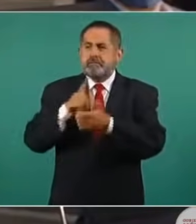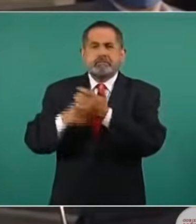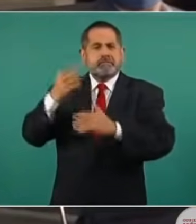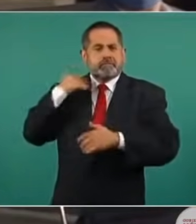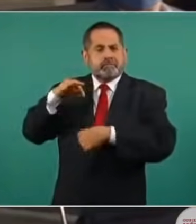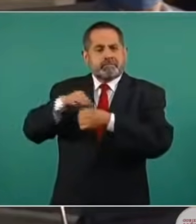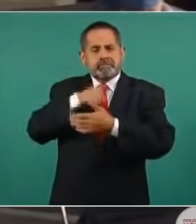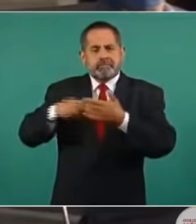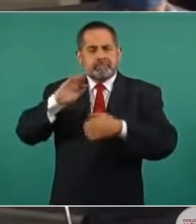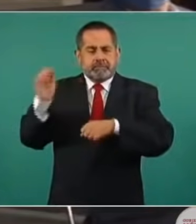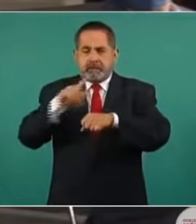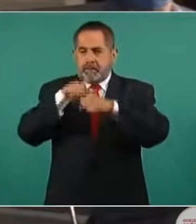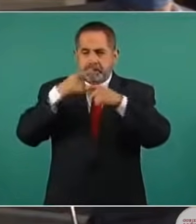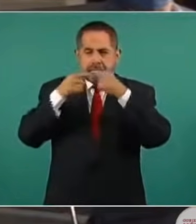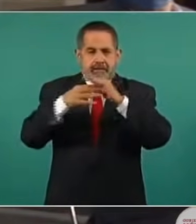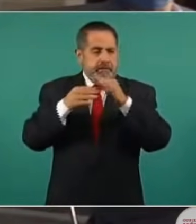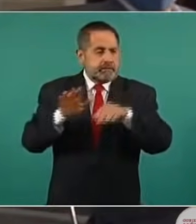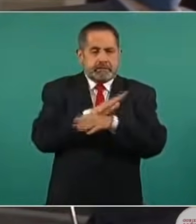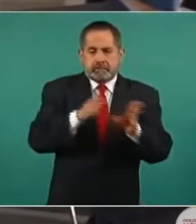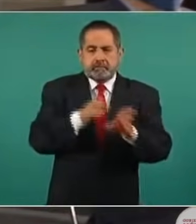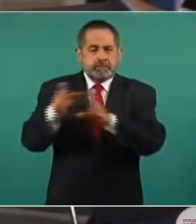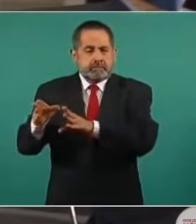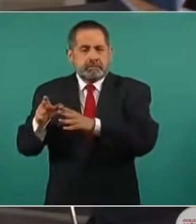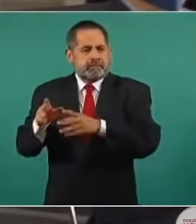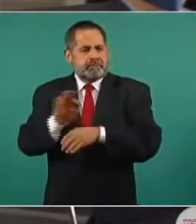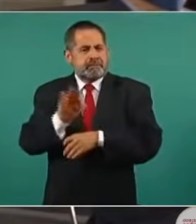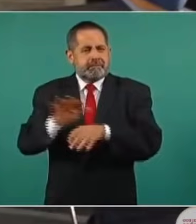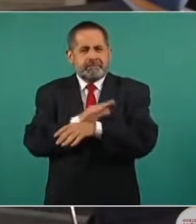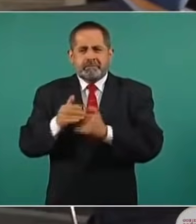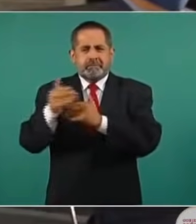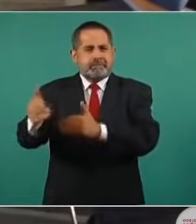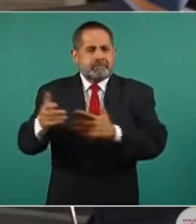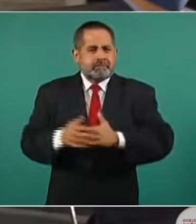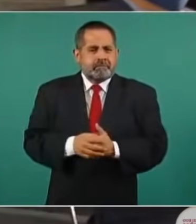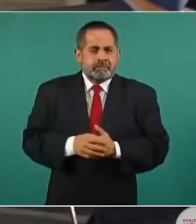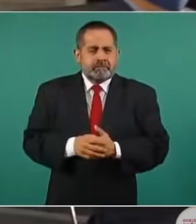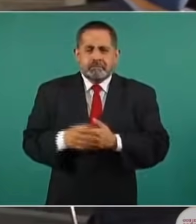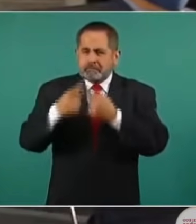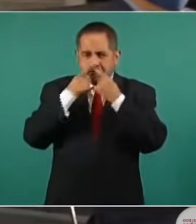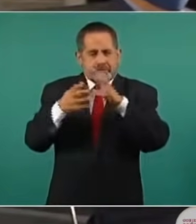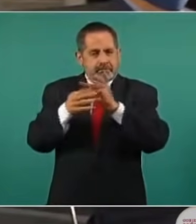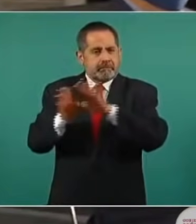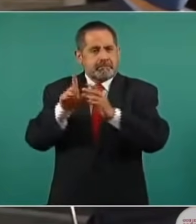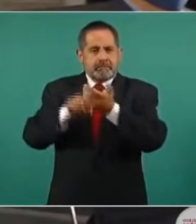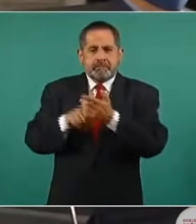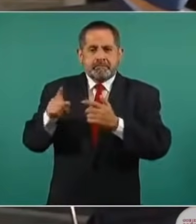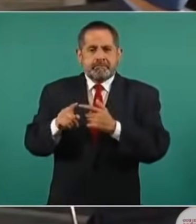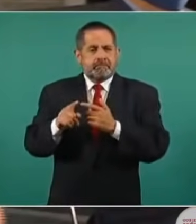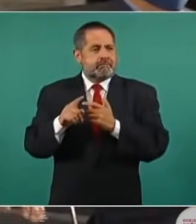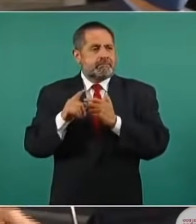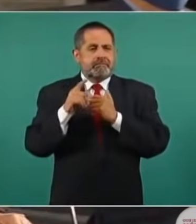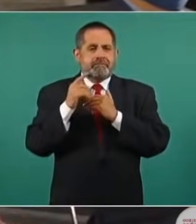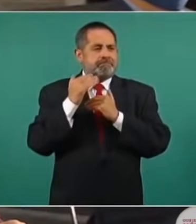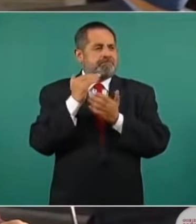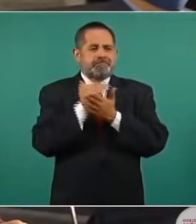elecciones federales y por qué se puso otra fecha? Porque la consecuencia de eso es la restricción en el número de